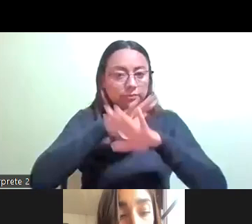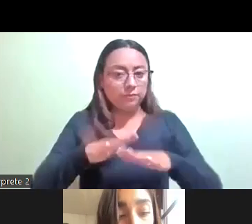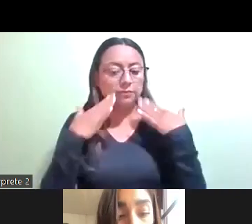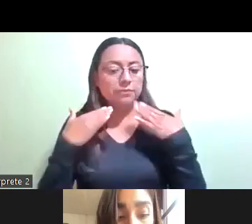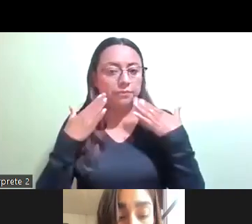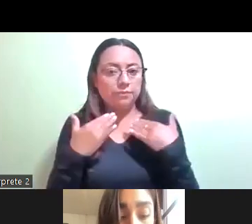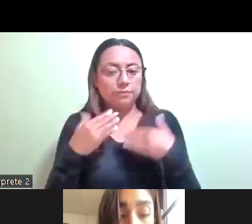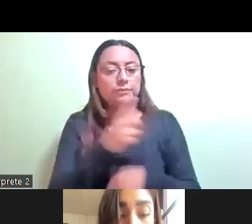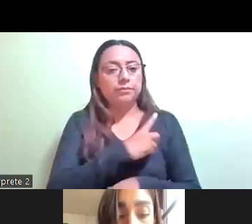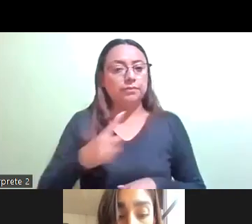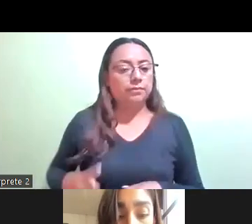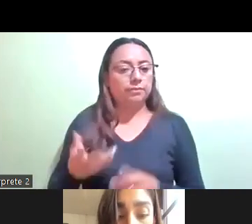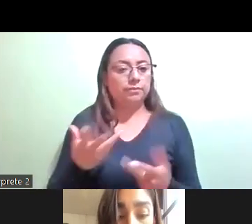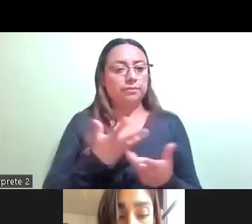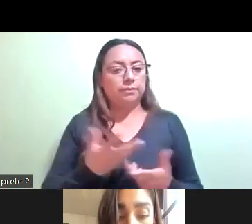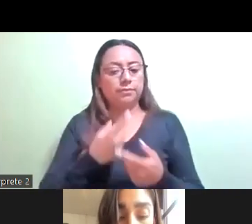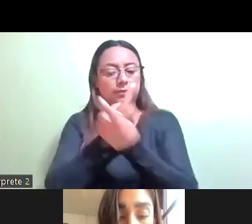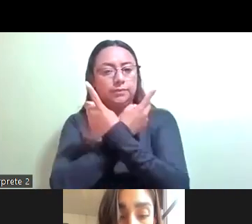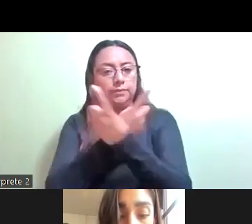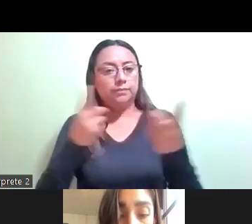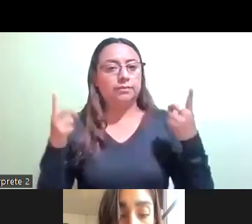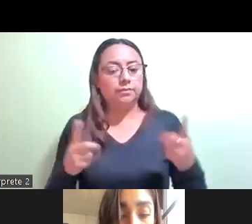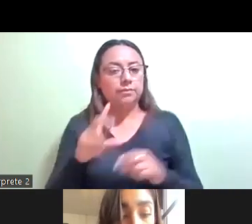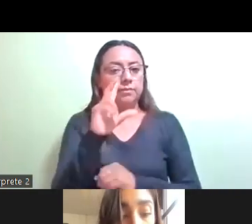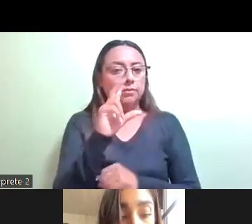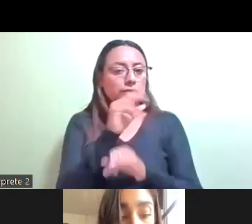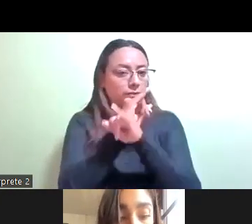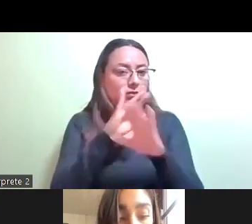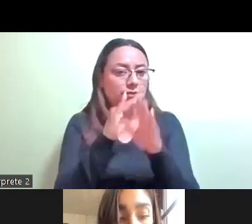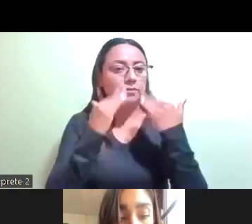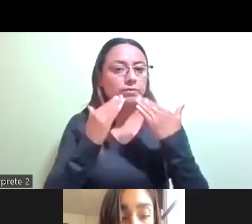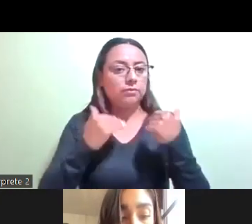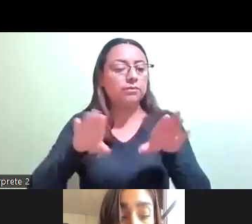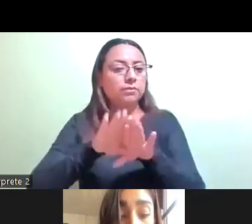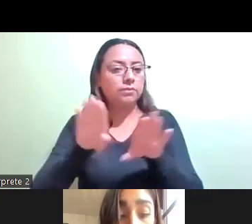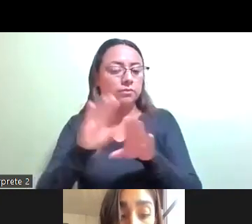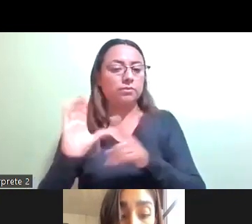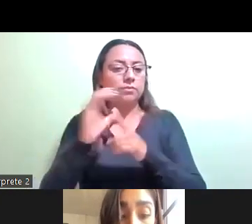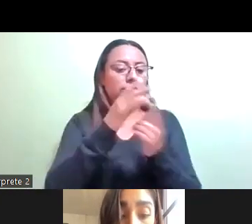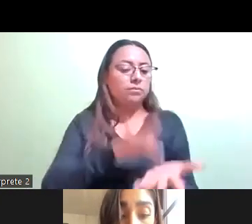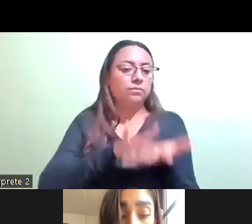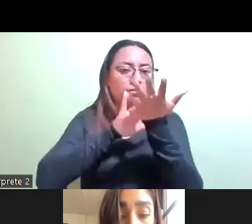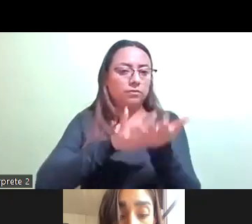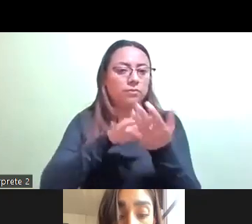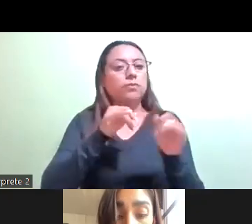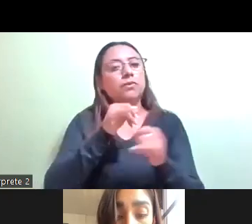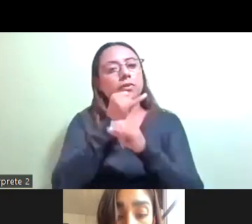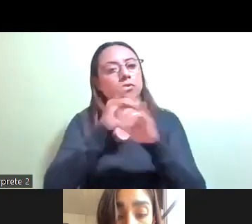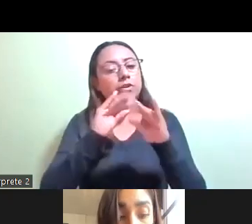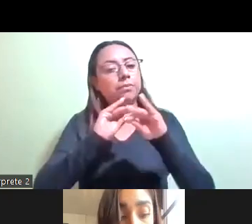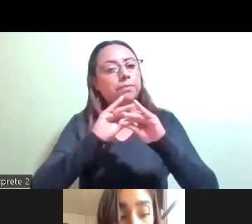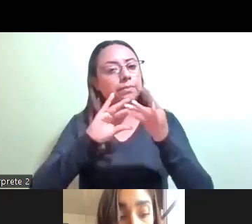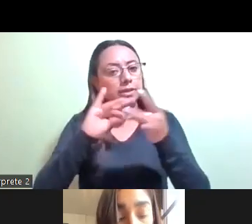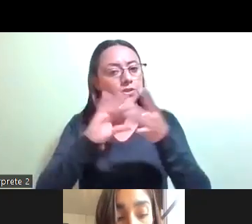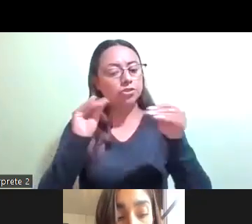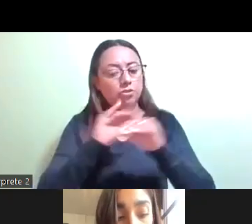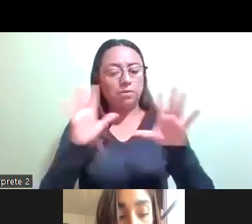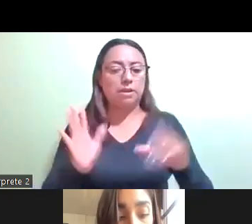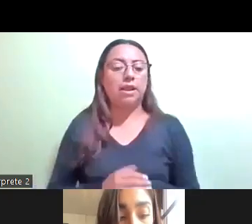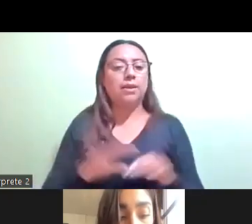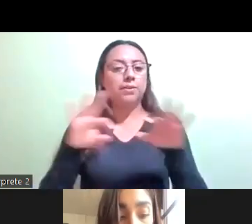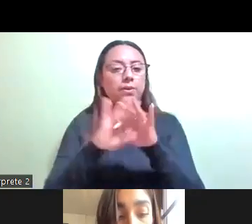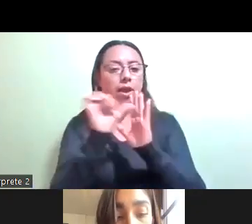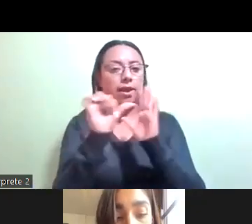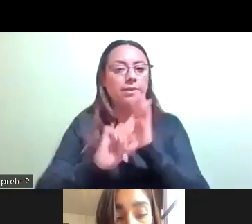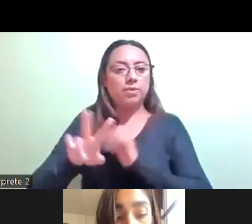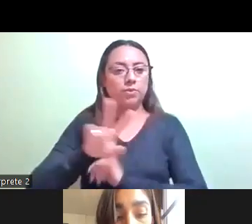cabo la formalización de la declaratoria de inexistencia a través del Comité de Transparencia, misma que de conformidad con lo previsto en el artículo 218